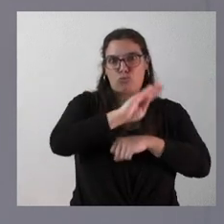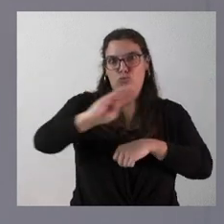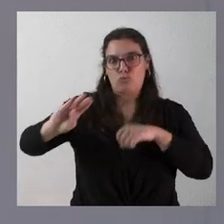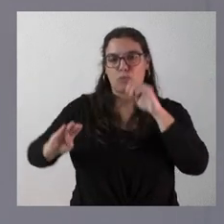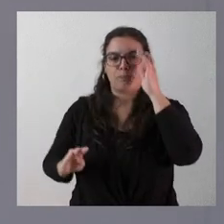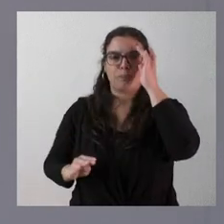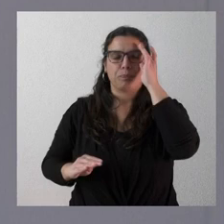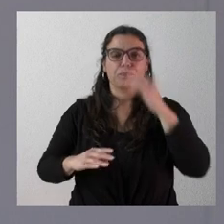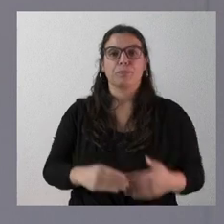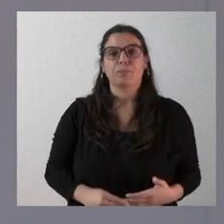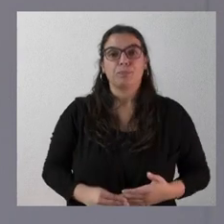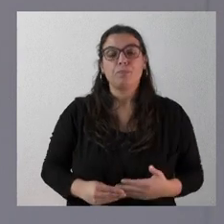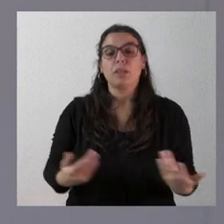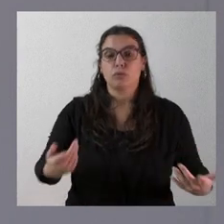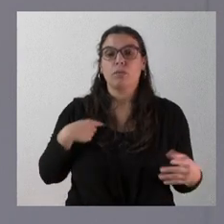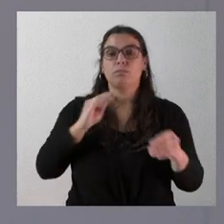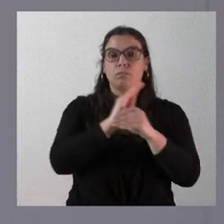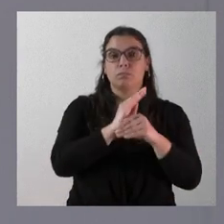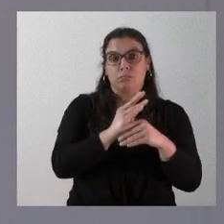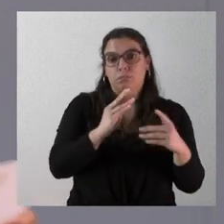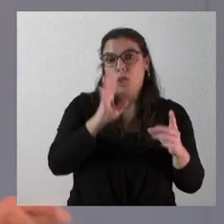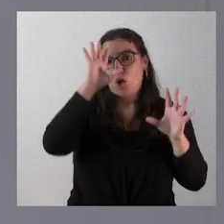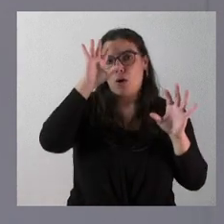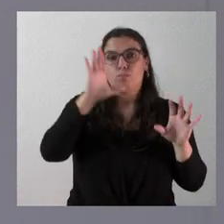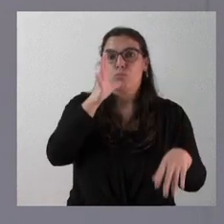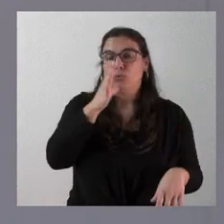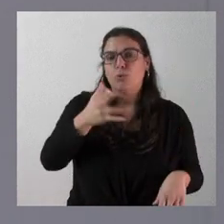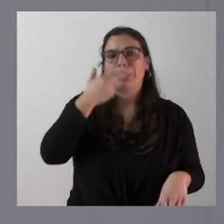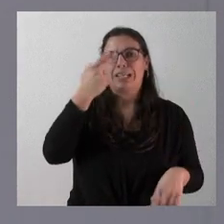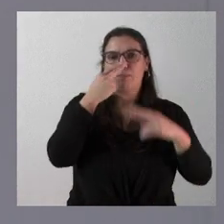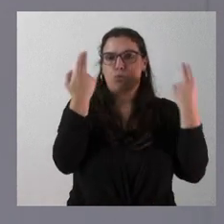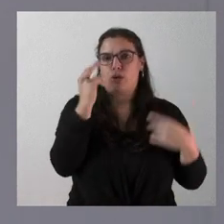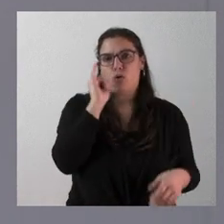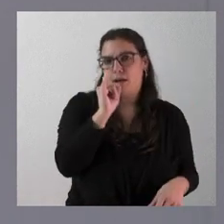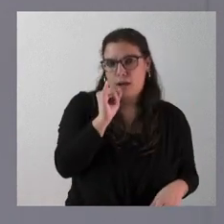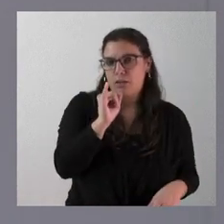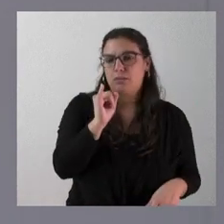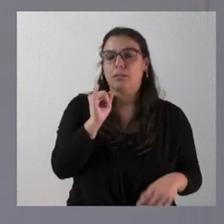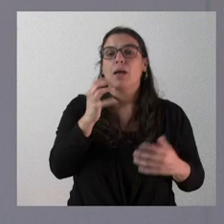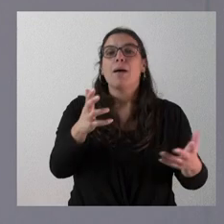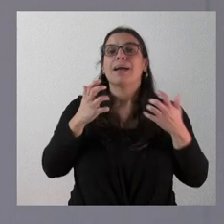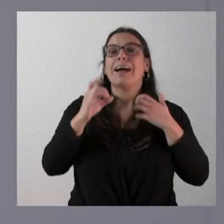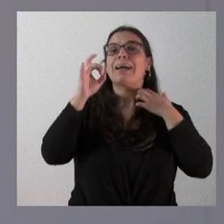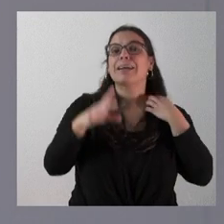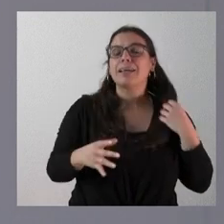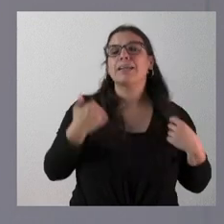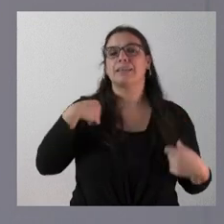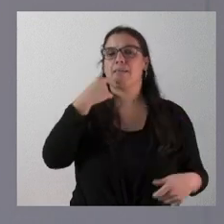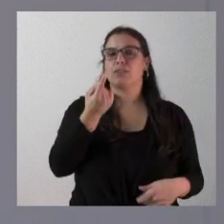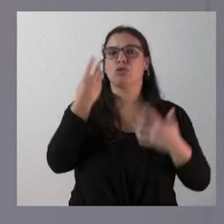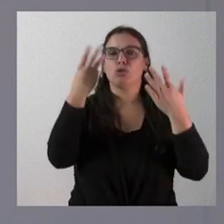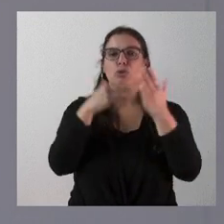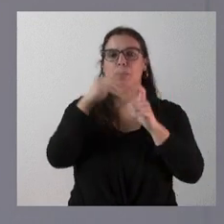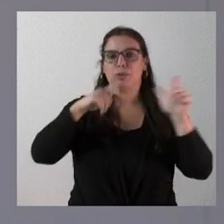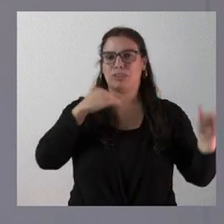concurren razones de interés público para esta explotación es ganaderas en comprar estos requisitos los beneficiarios son como les he dicho casi 8.000